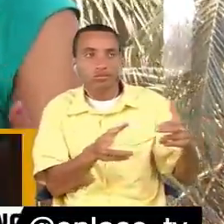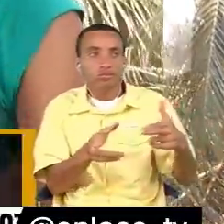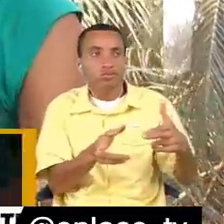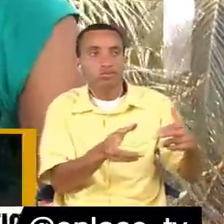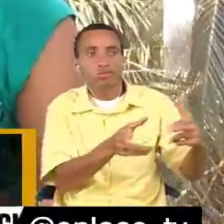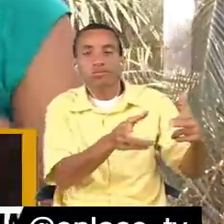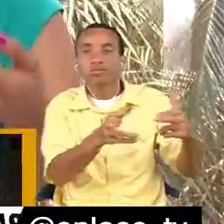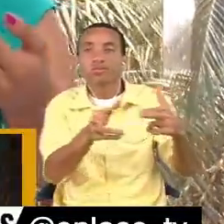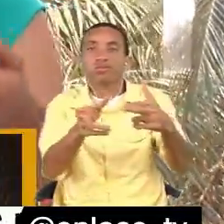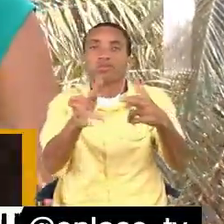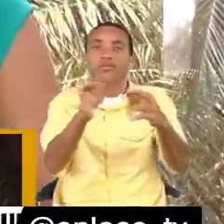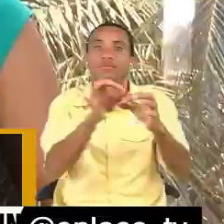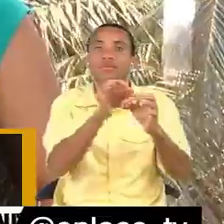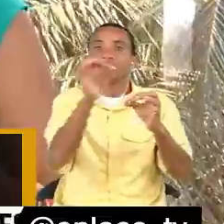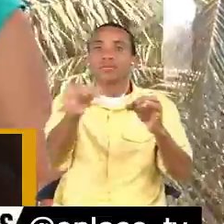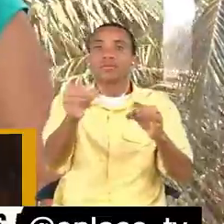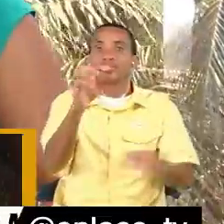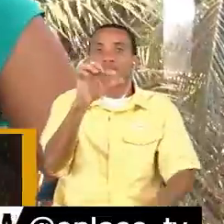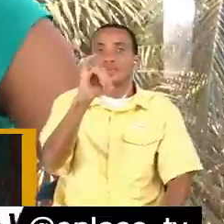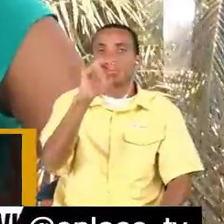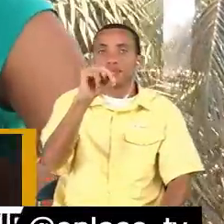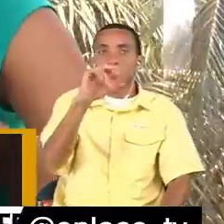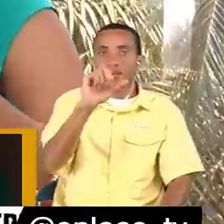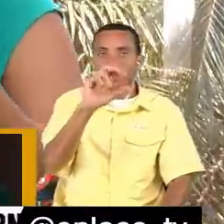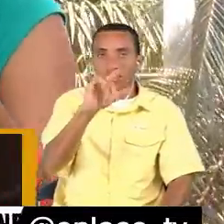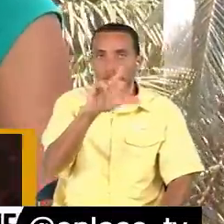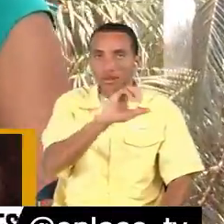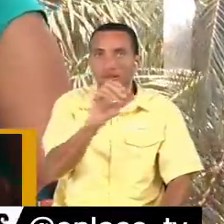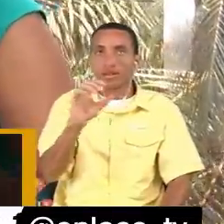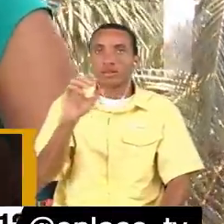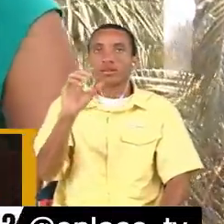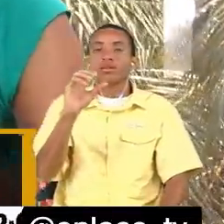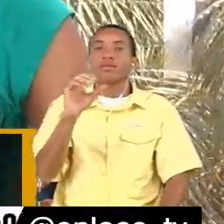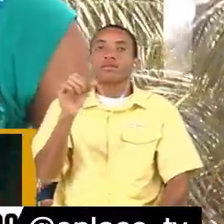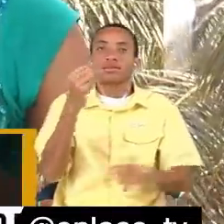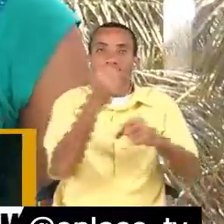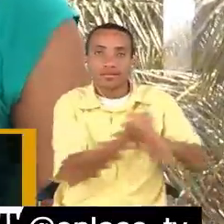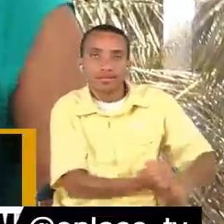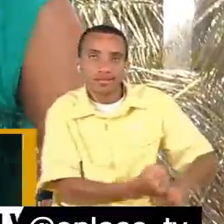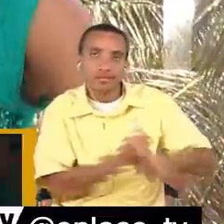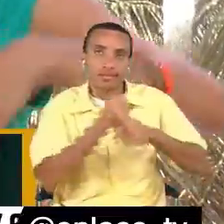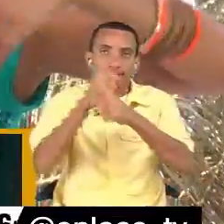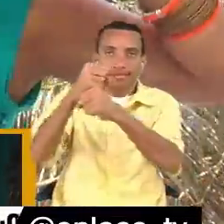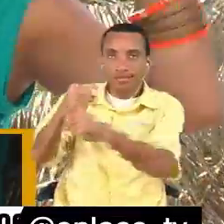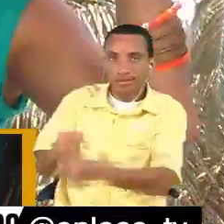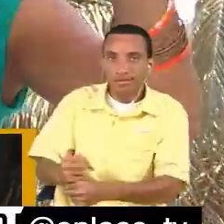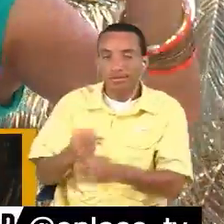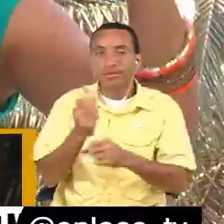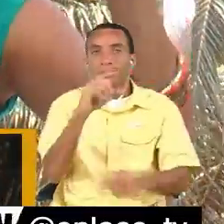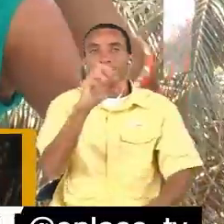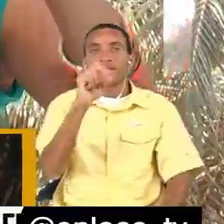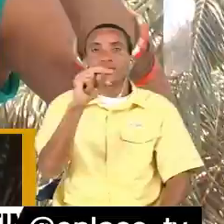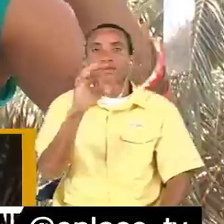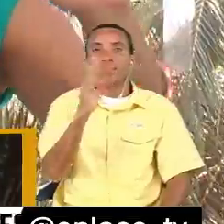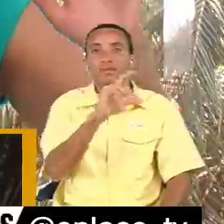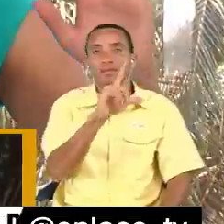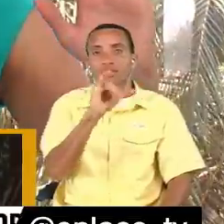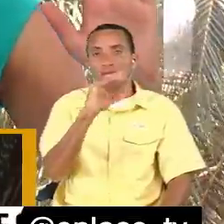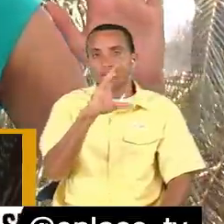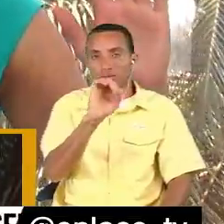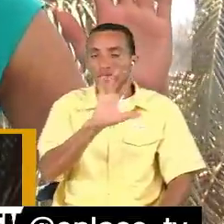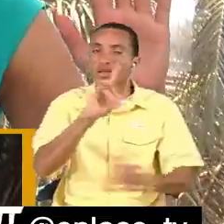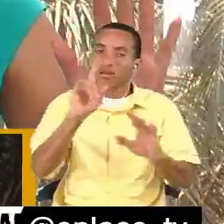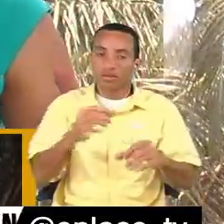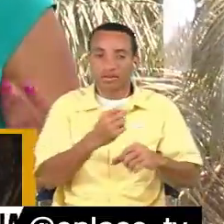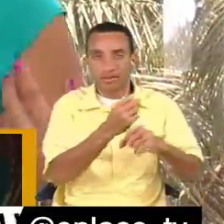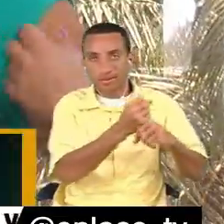a diferentes municipios. Vamos para Pinilla, para Zambrano, El Banco, Calamar, Santa Lucía. Mejor dicho, vamos por todos lados y vamos dando este